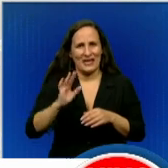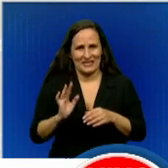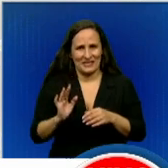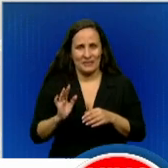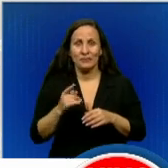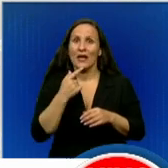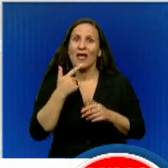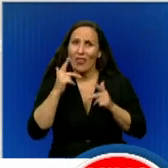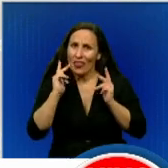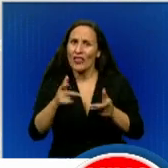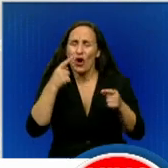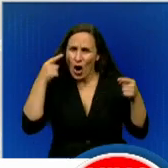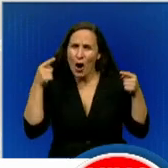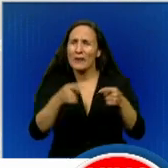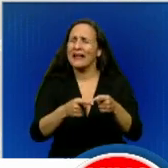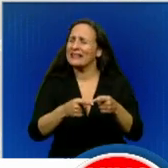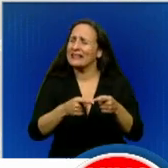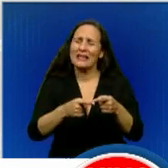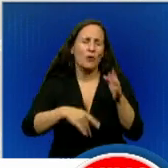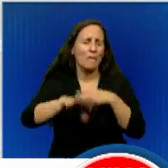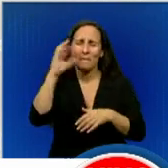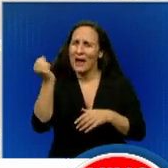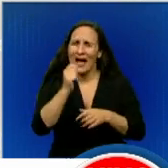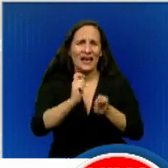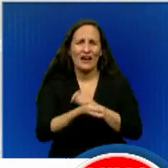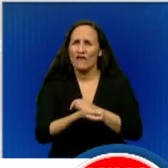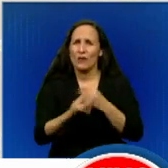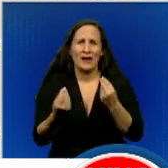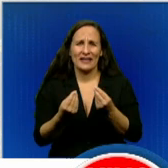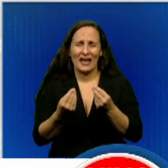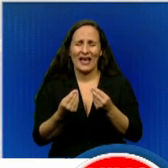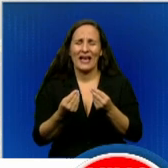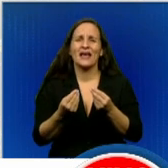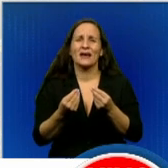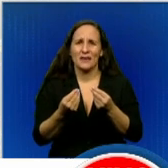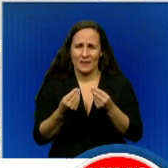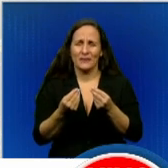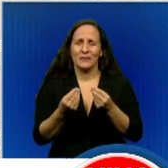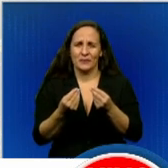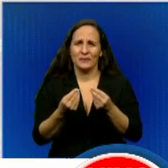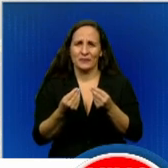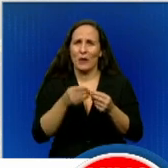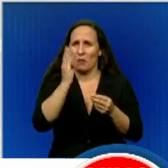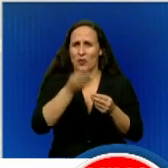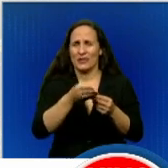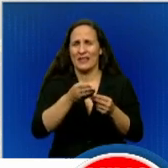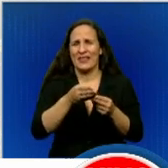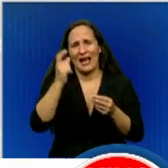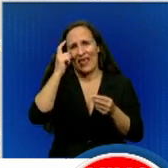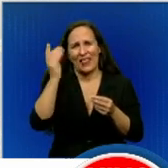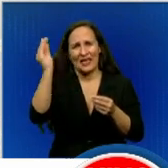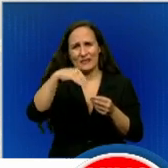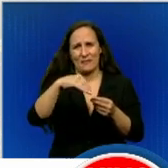que el objetivo principal de la reforma era aumentar 10 puntos la alícuota de ganancias